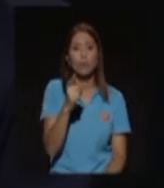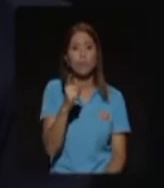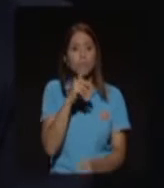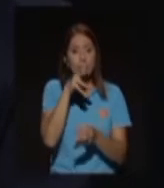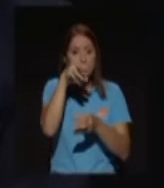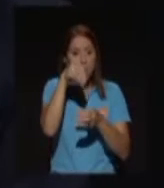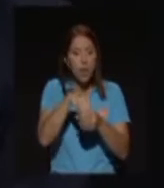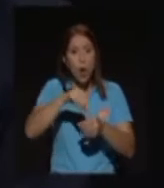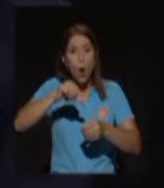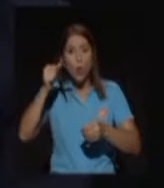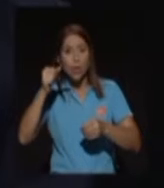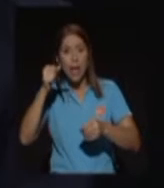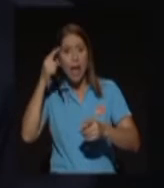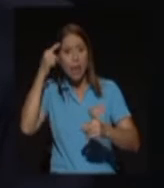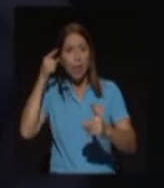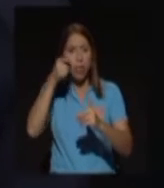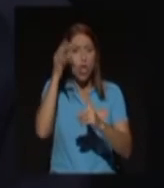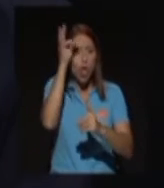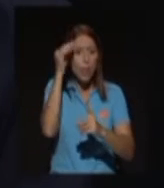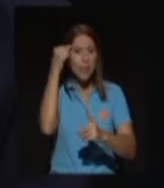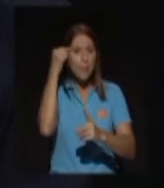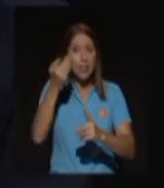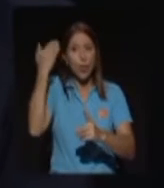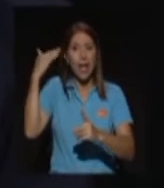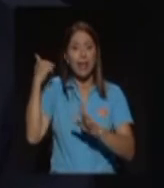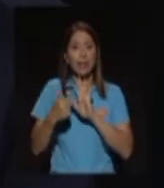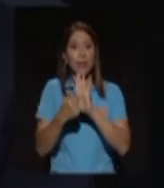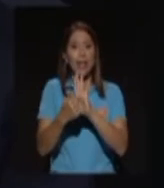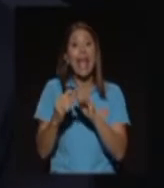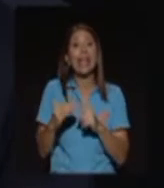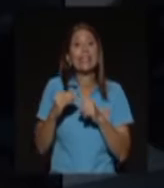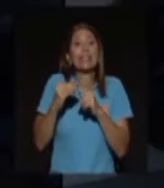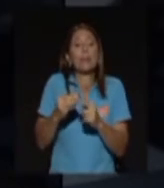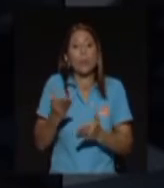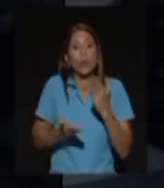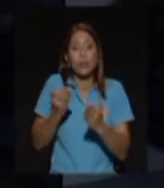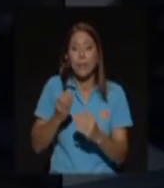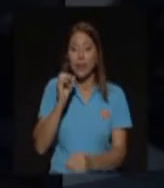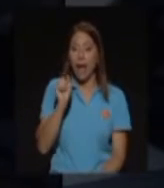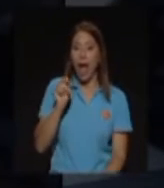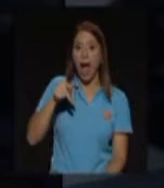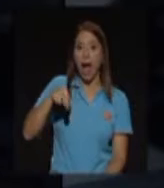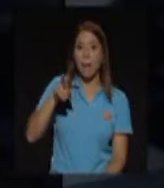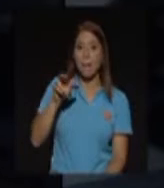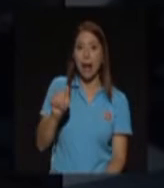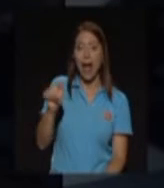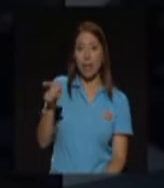pensamiento de las predominantes en esa época, salvo posiblemente el APRA de Perú, ¿verdad? Eso